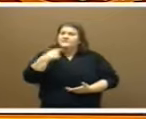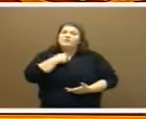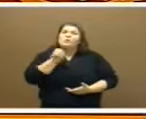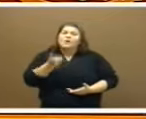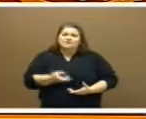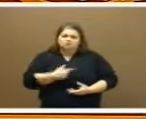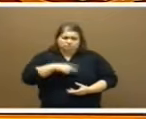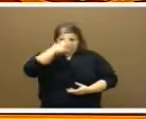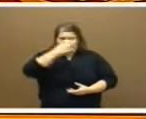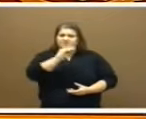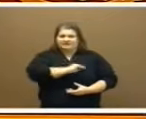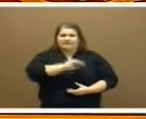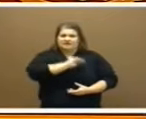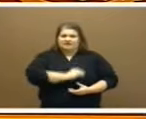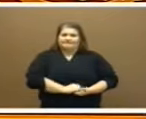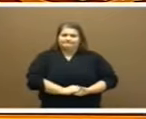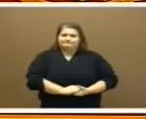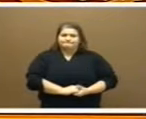que creo que ha sido bastante.